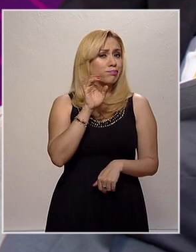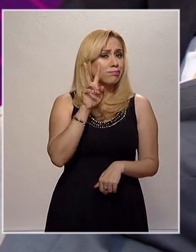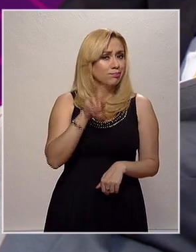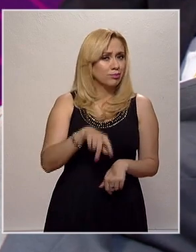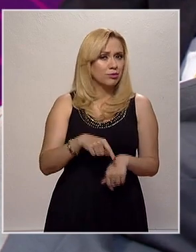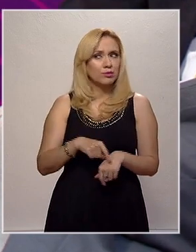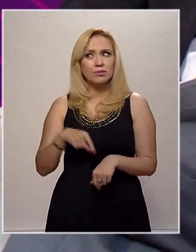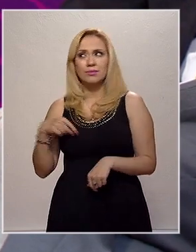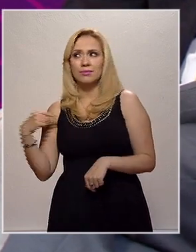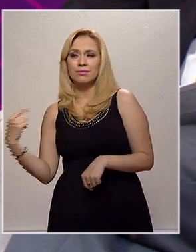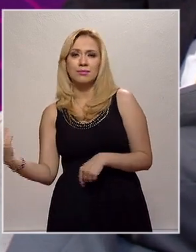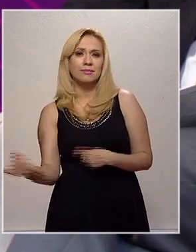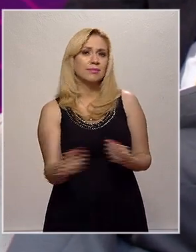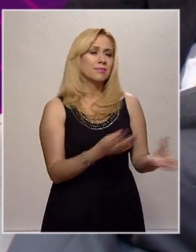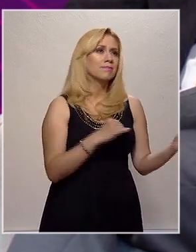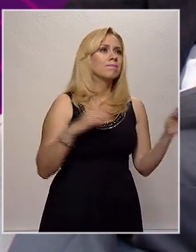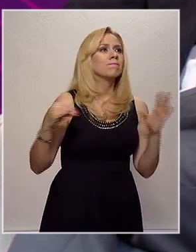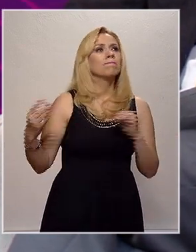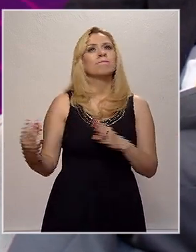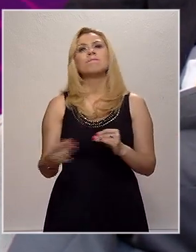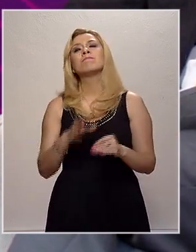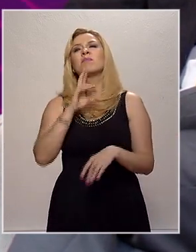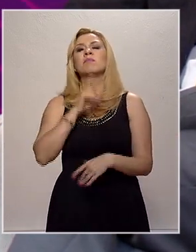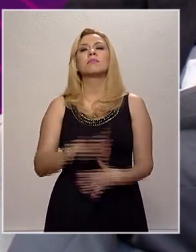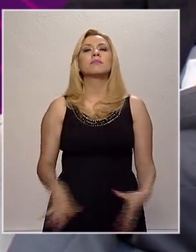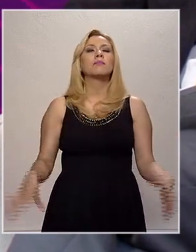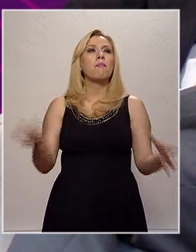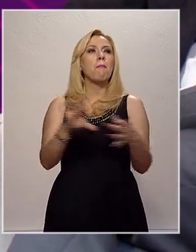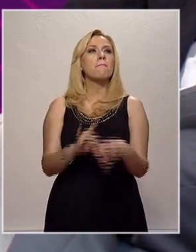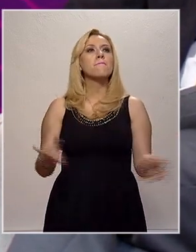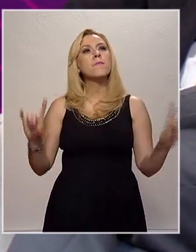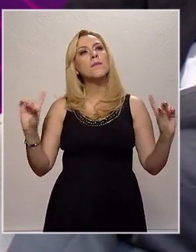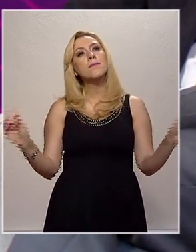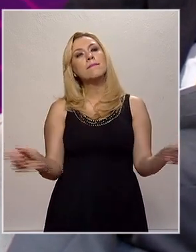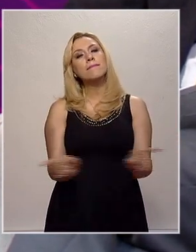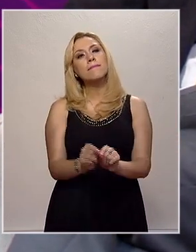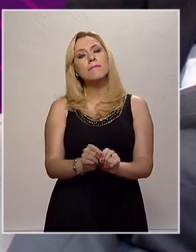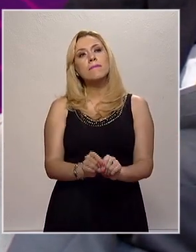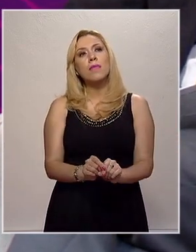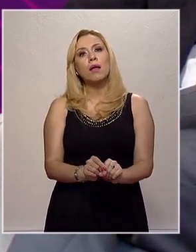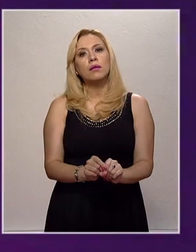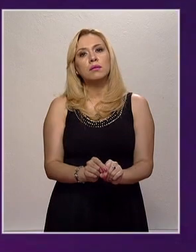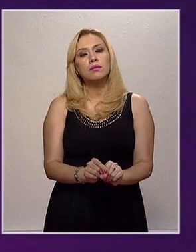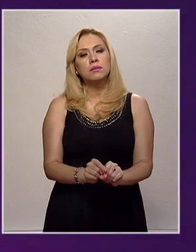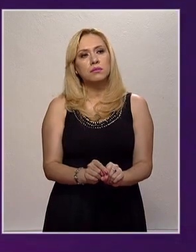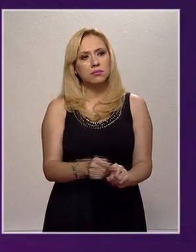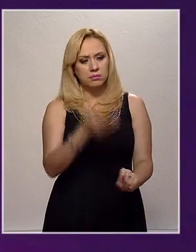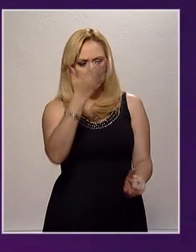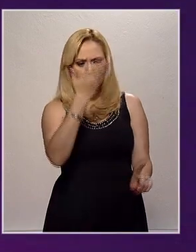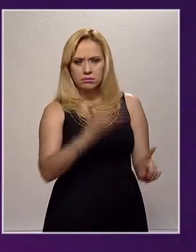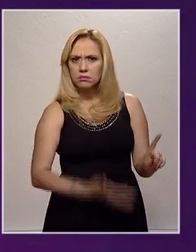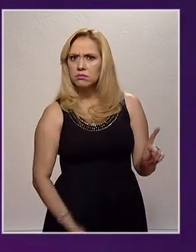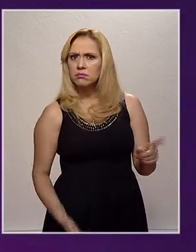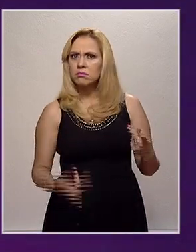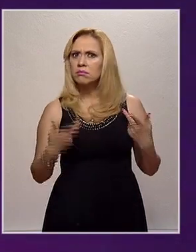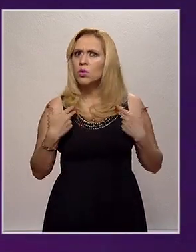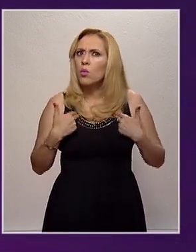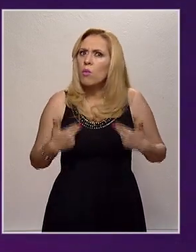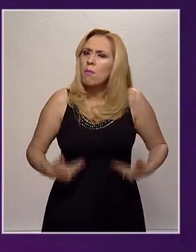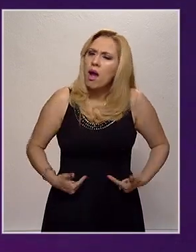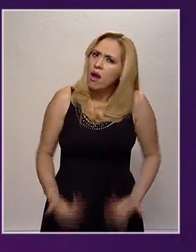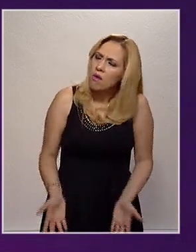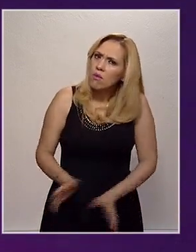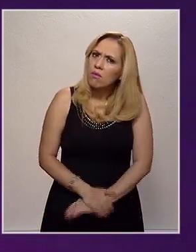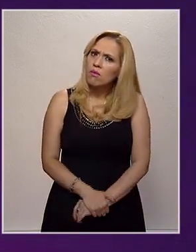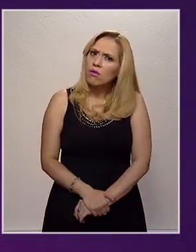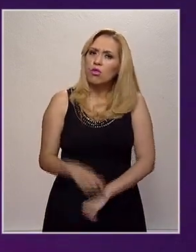entre los médicos para explicar aquellas veces en que al paciente no se le percibe como un ser humano, ¿no? O sea, muchas veces